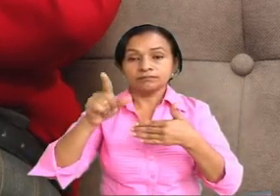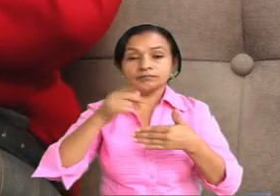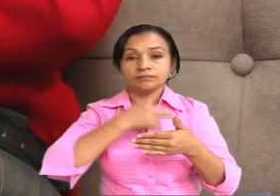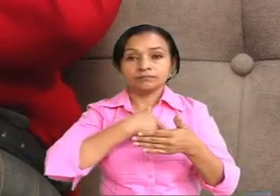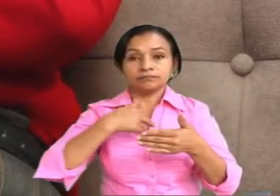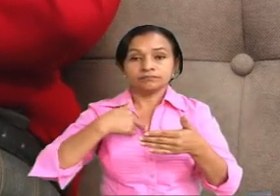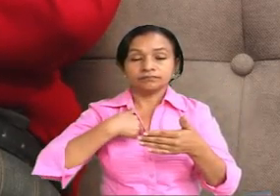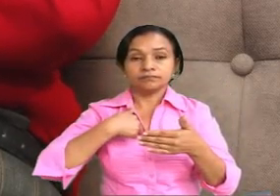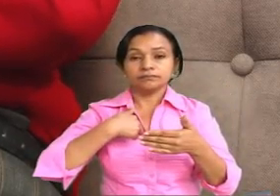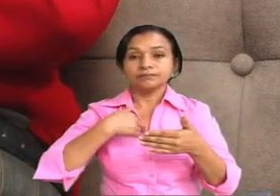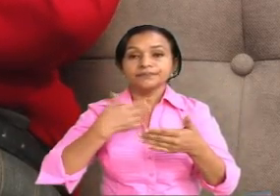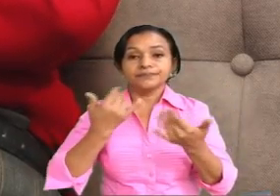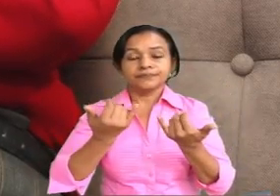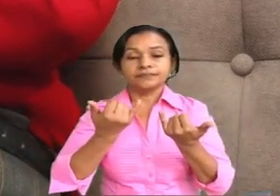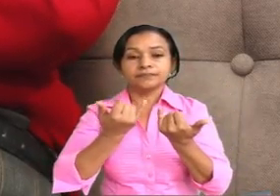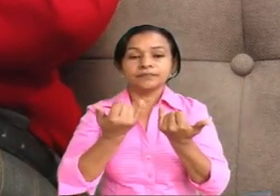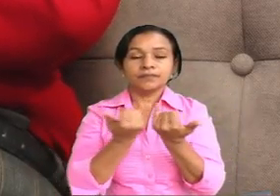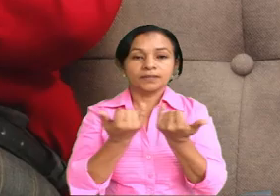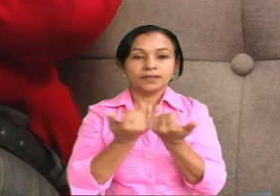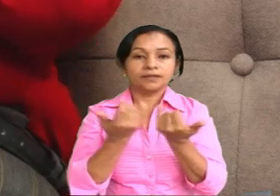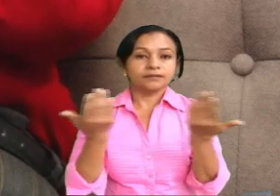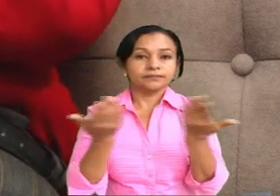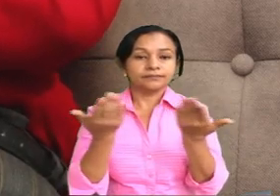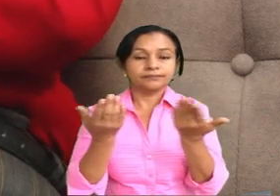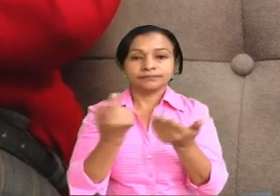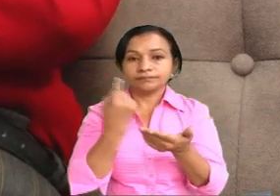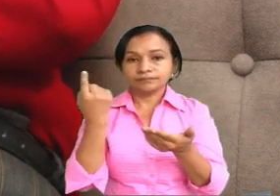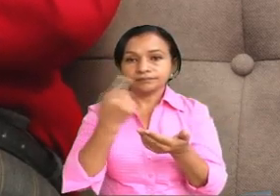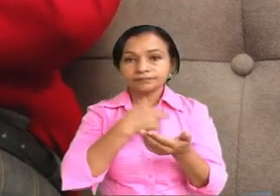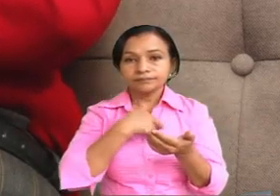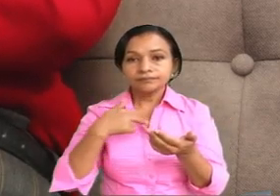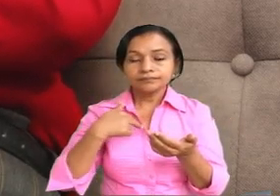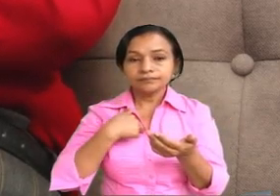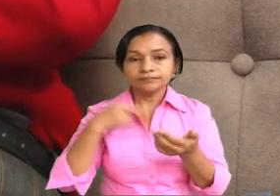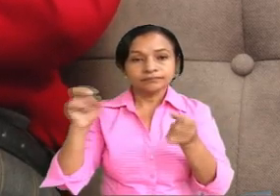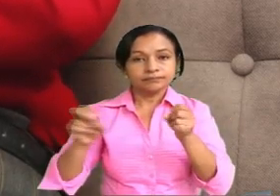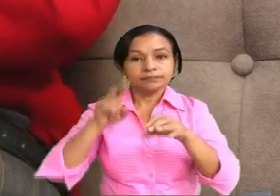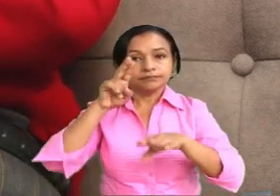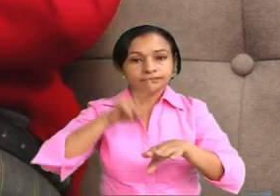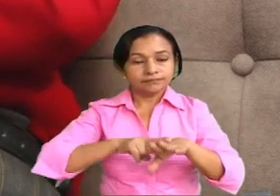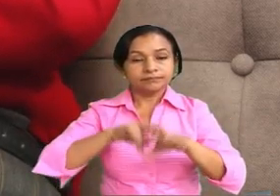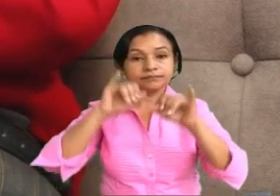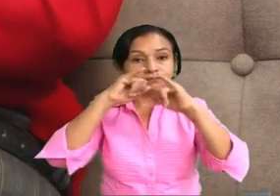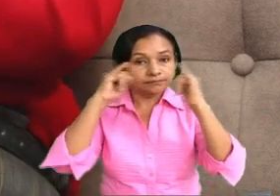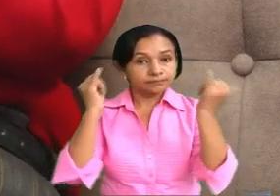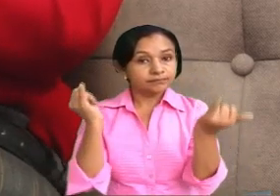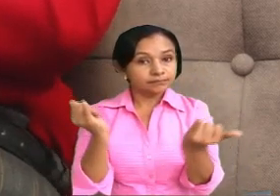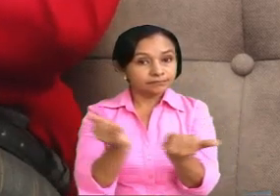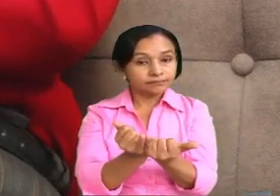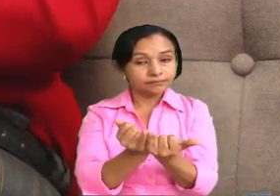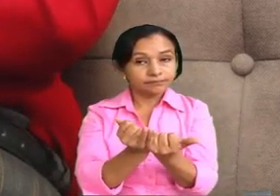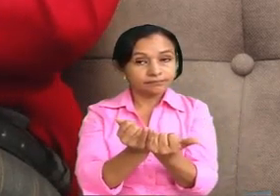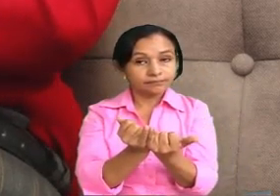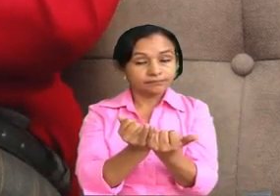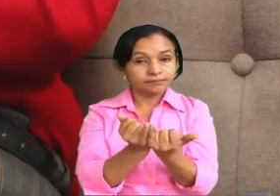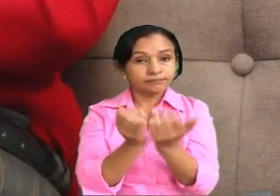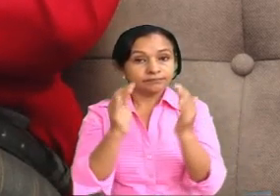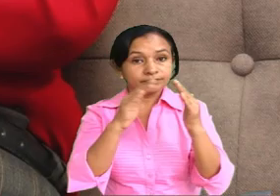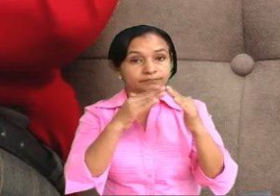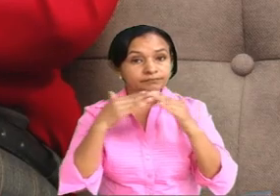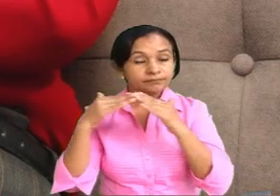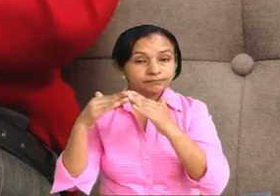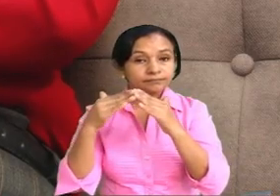que se vaya erradicando esta discriminación racial. No solamente se ha quedado nacional, también internacionalmente. Él va retomando